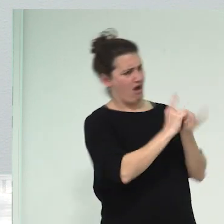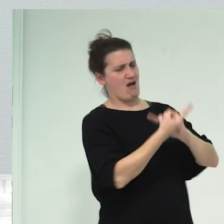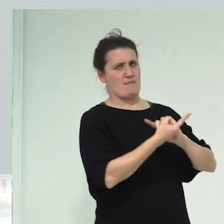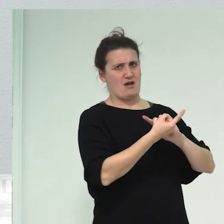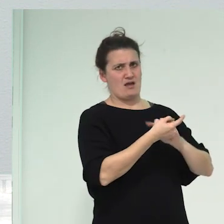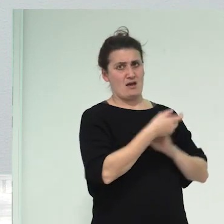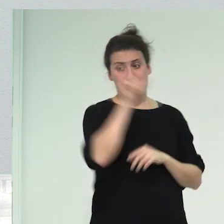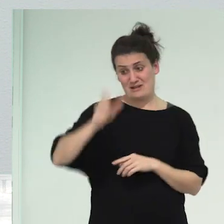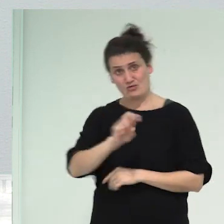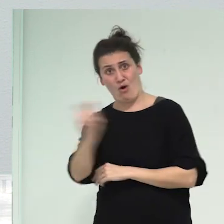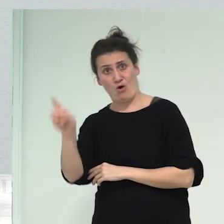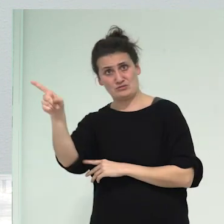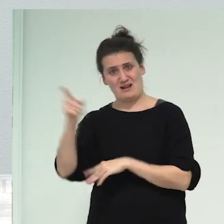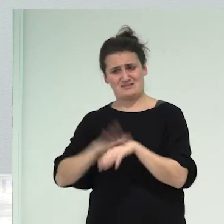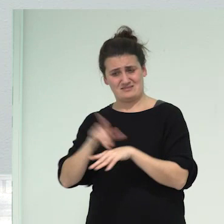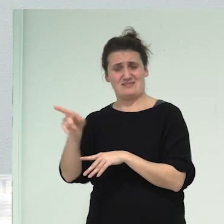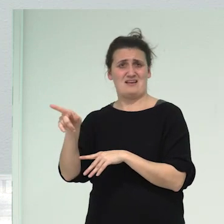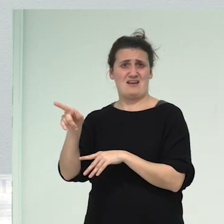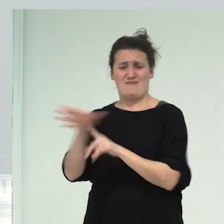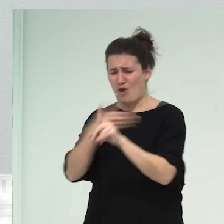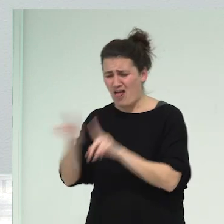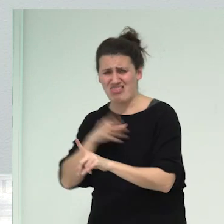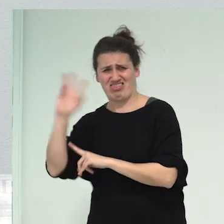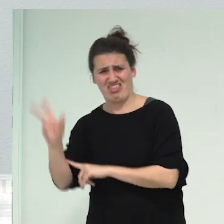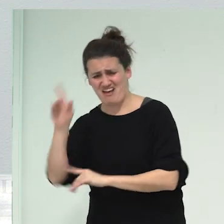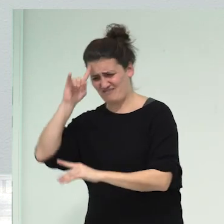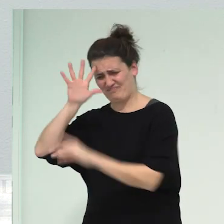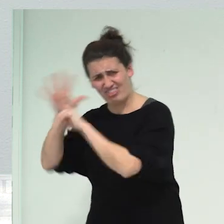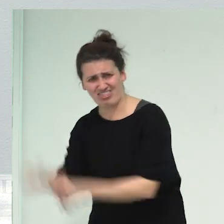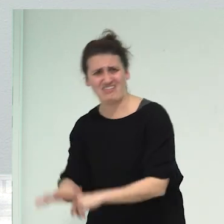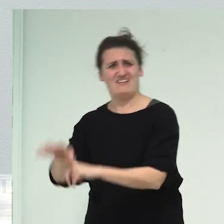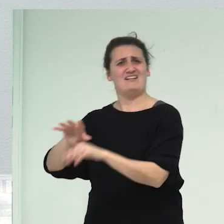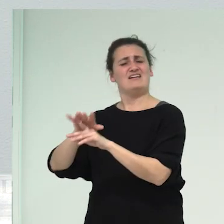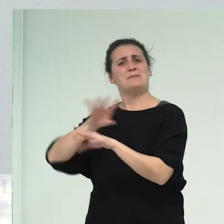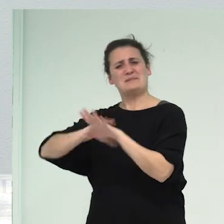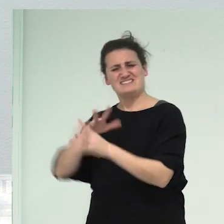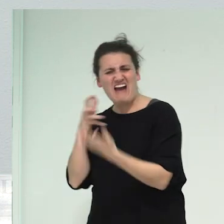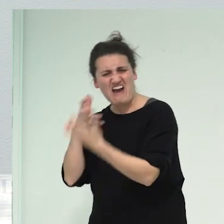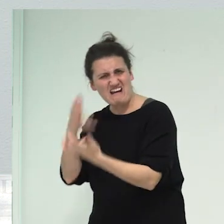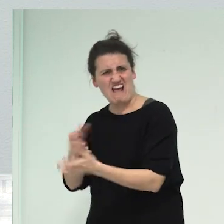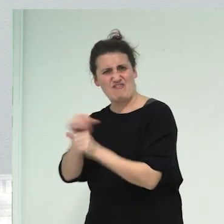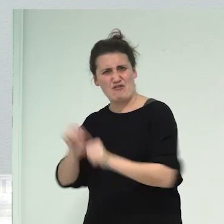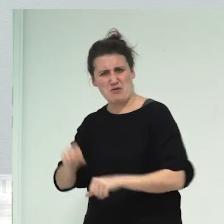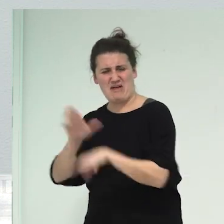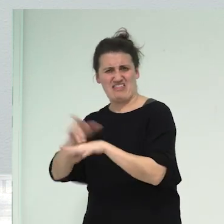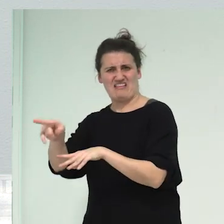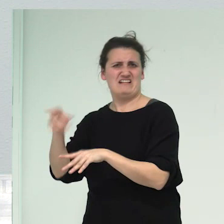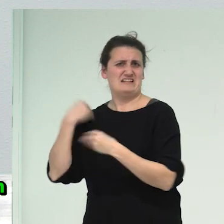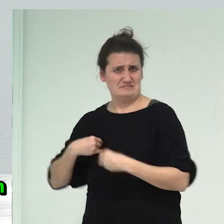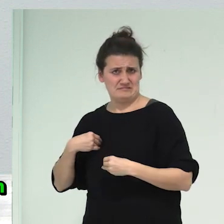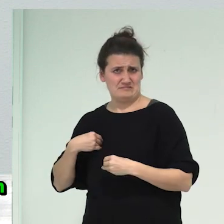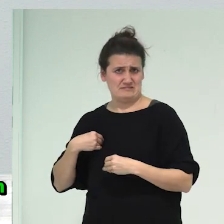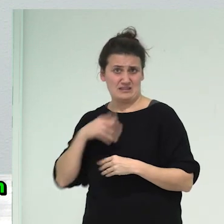desechadas y expuestas a las más atroces formas de violencia, dando nuevas formas de guerra en contextos ficticios de